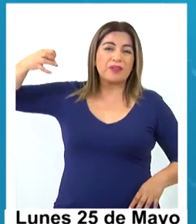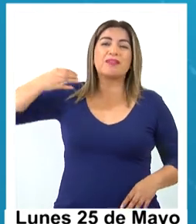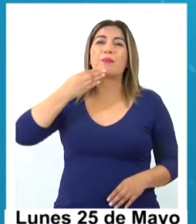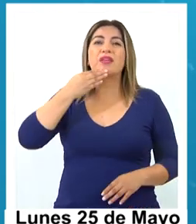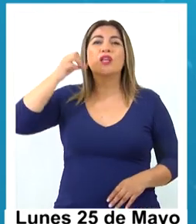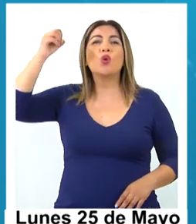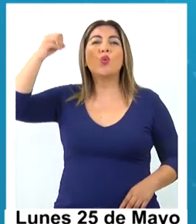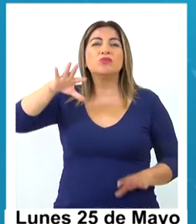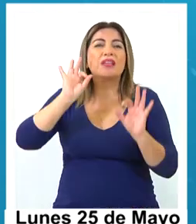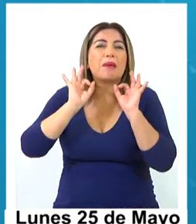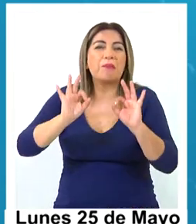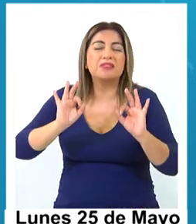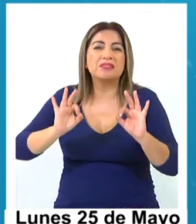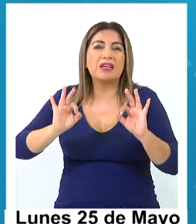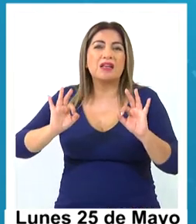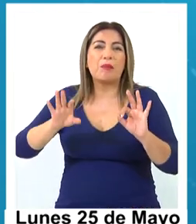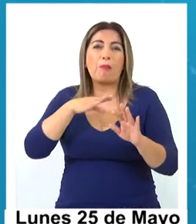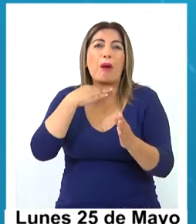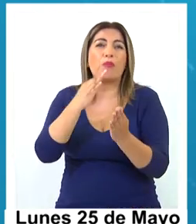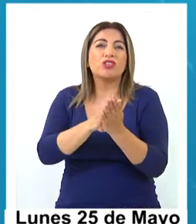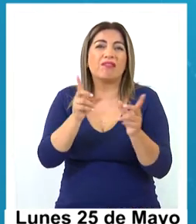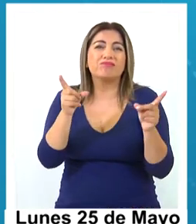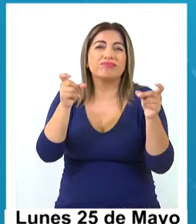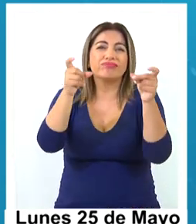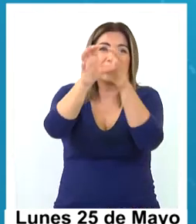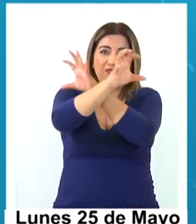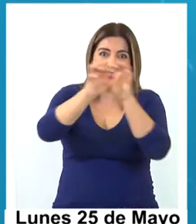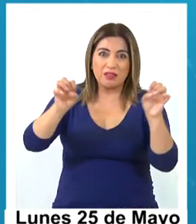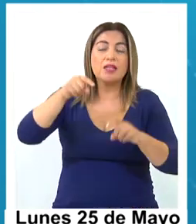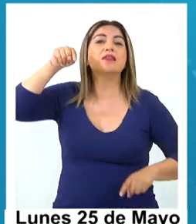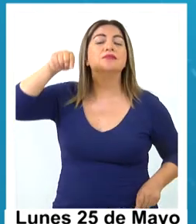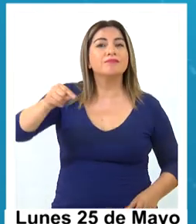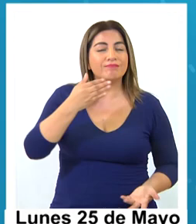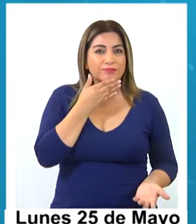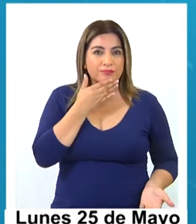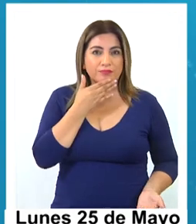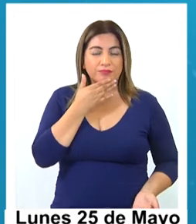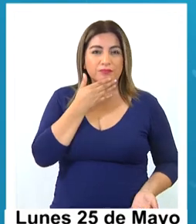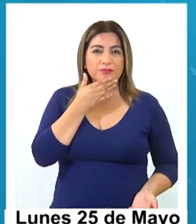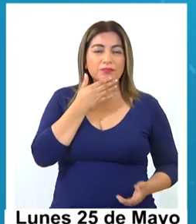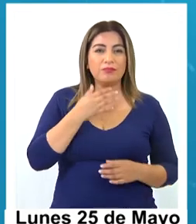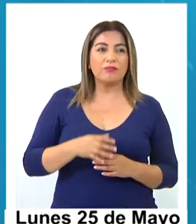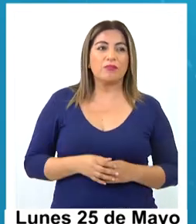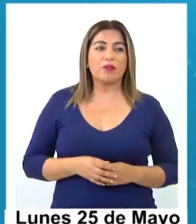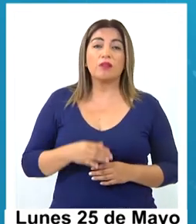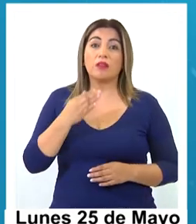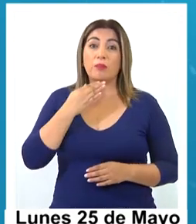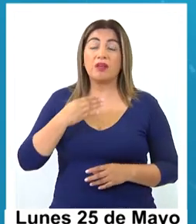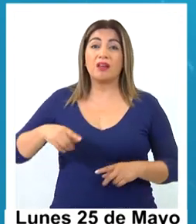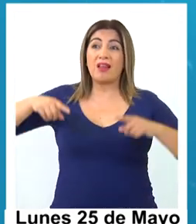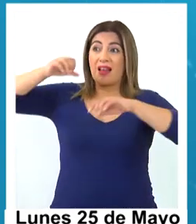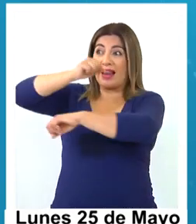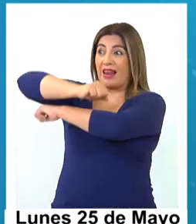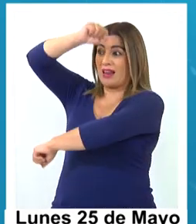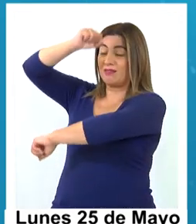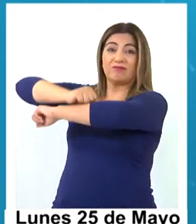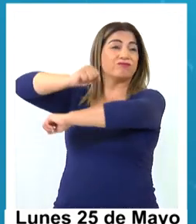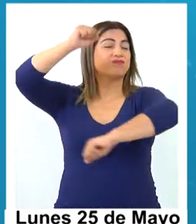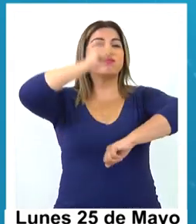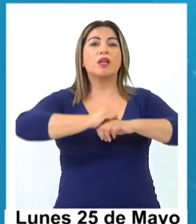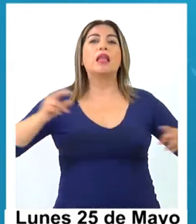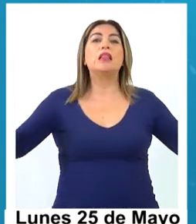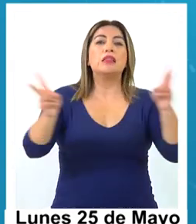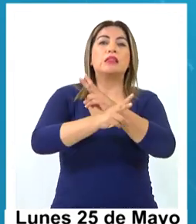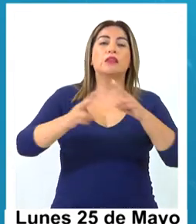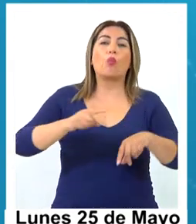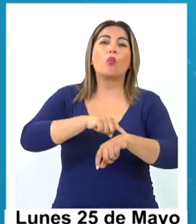luz ultravioletas especiales para ir matando las bacterias entonces también depende de la ventilación que pueda tener